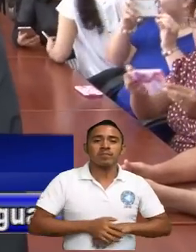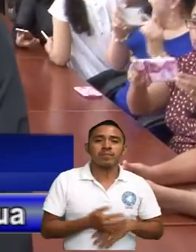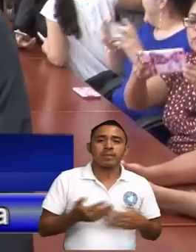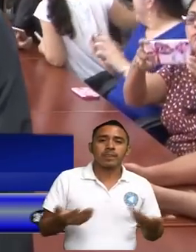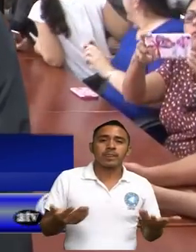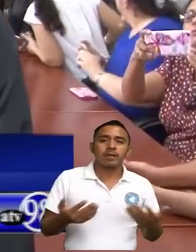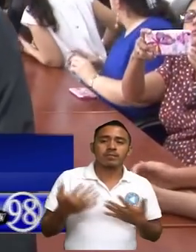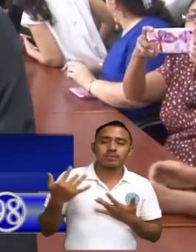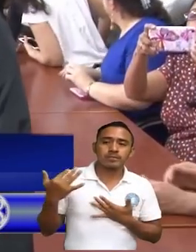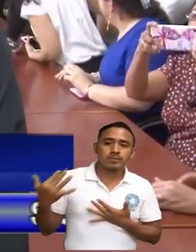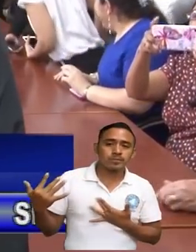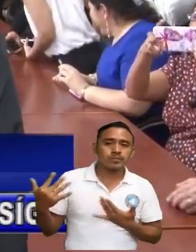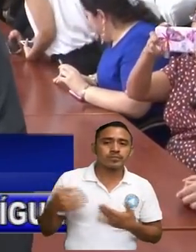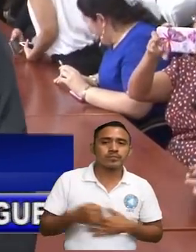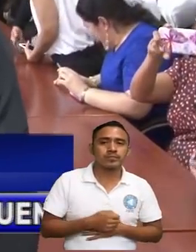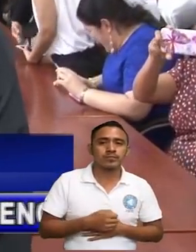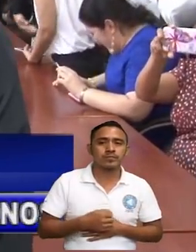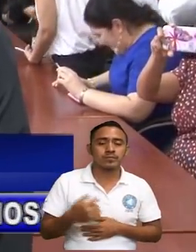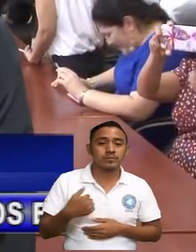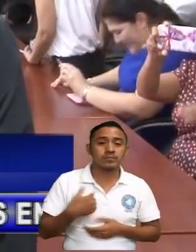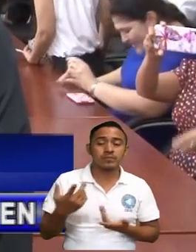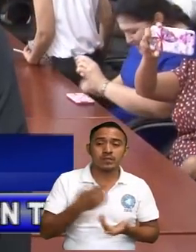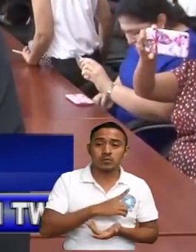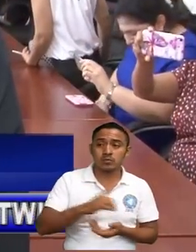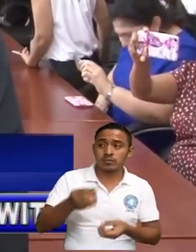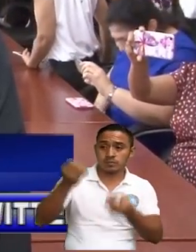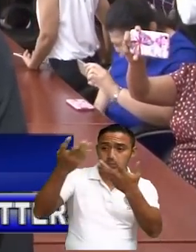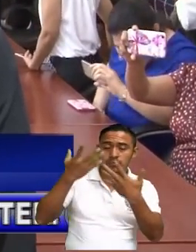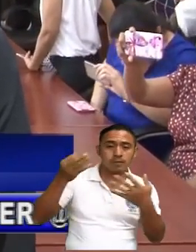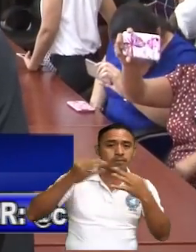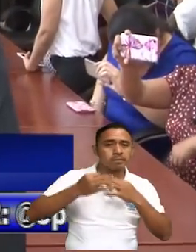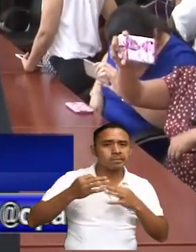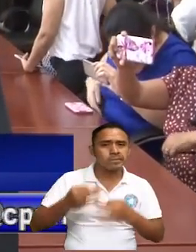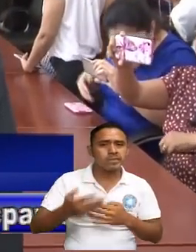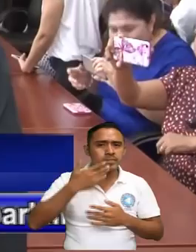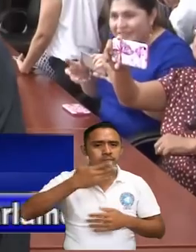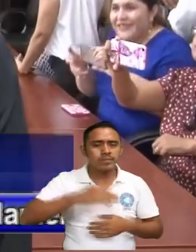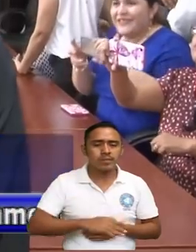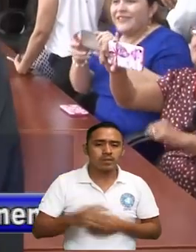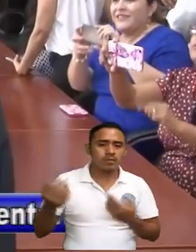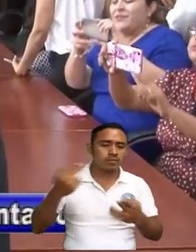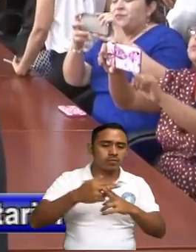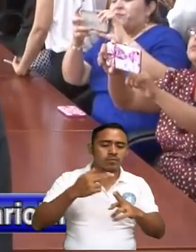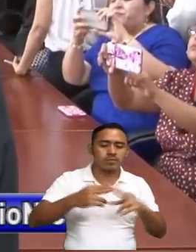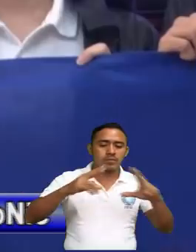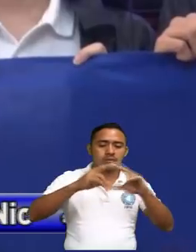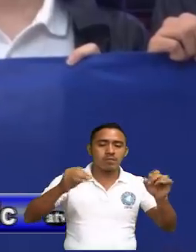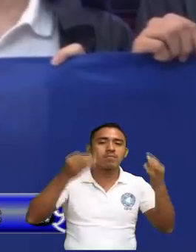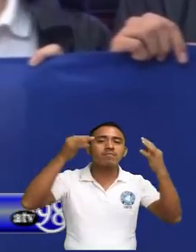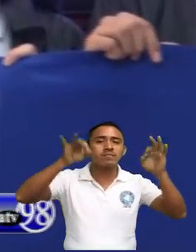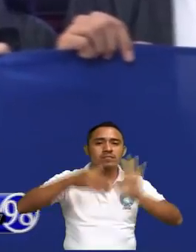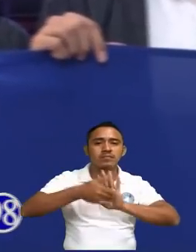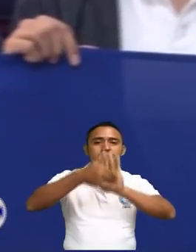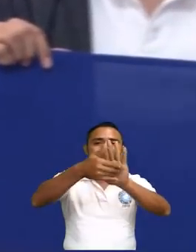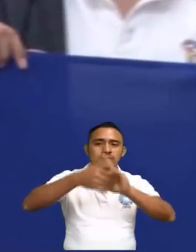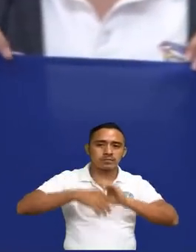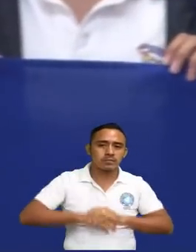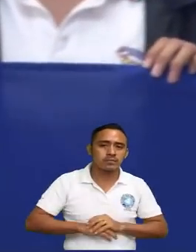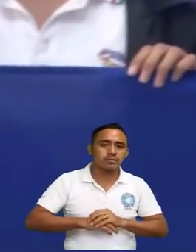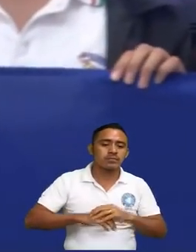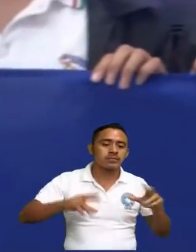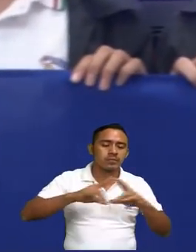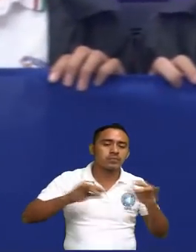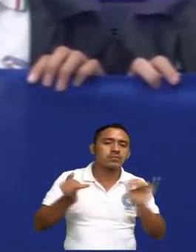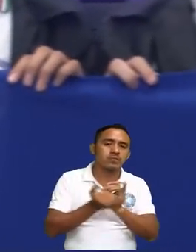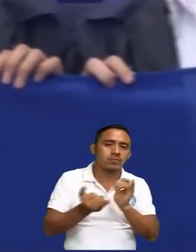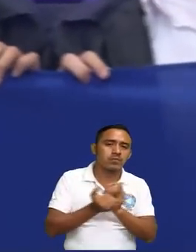Espero usar el don que Dios me dio de la mejor manera y dejar en alto el nombre de Nicaragua. Nicaragua también se